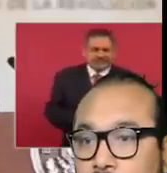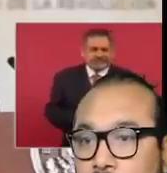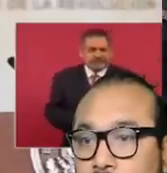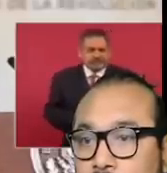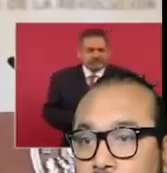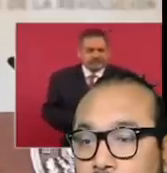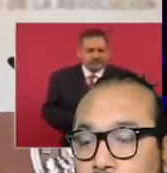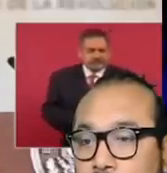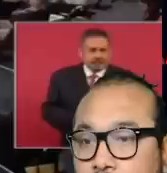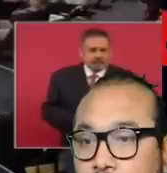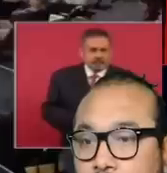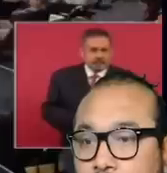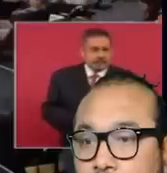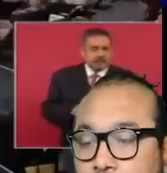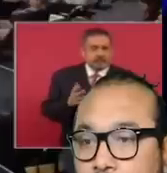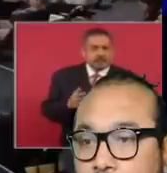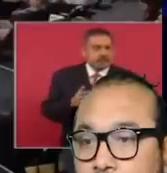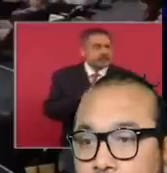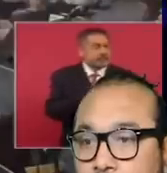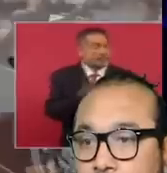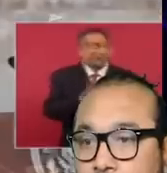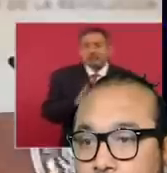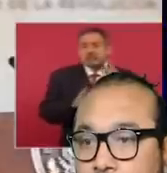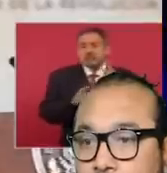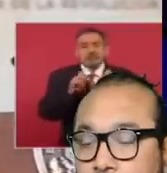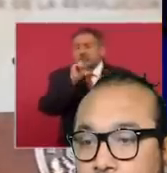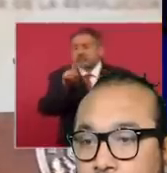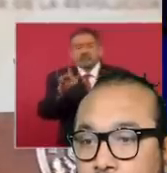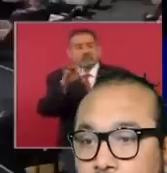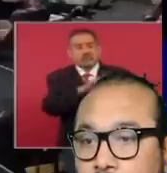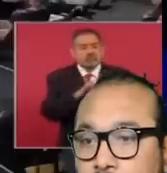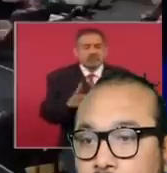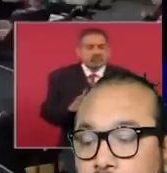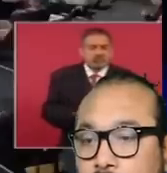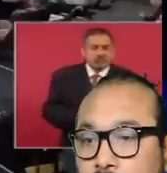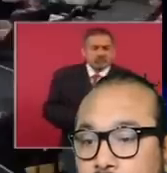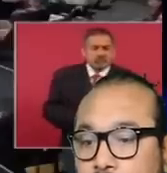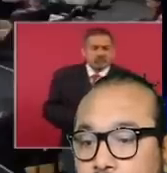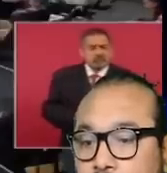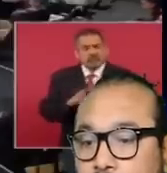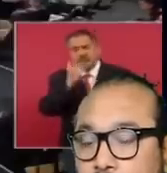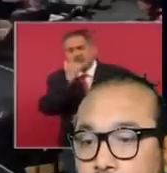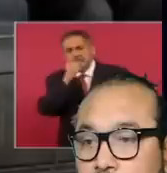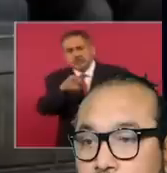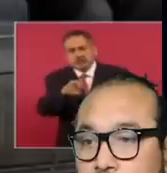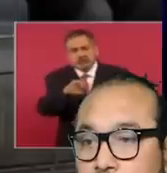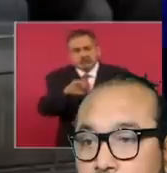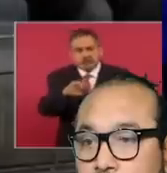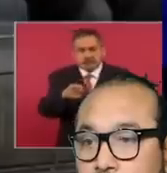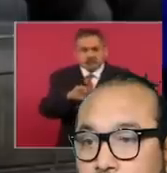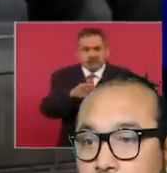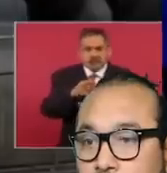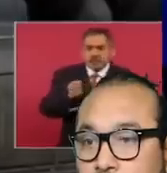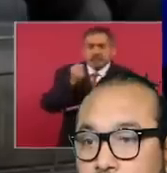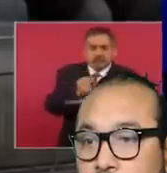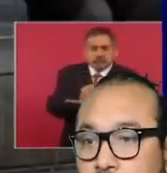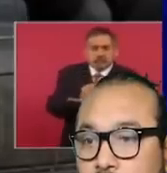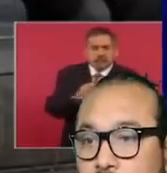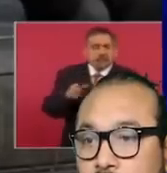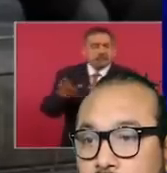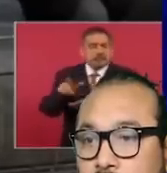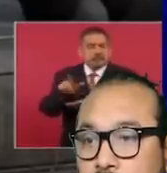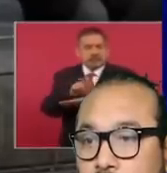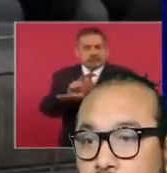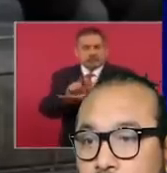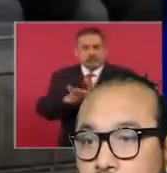de acuerdo a al bloque conservador el perdón presidente lo que ocurre es que esta reforma no la aprobó el bloque conservador La probógrafo